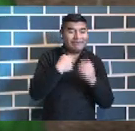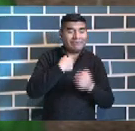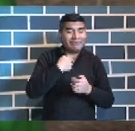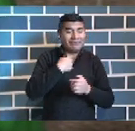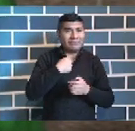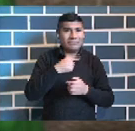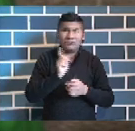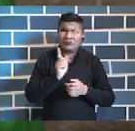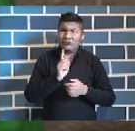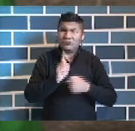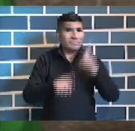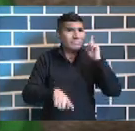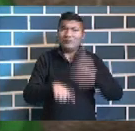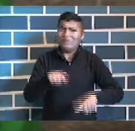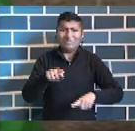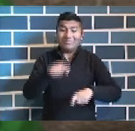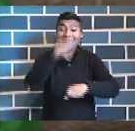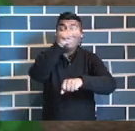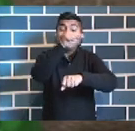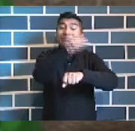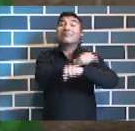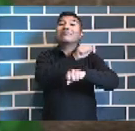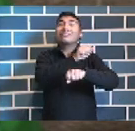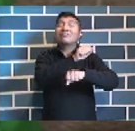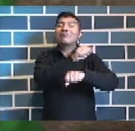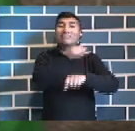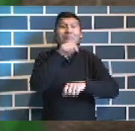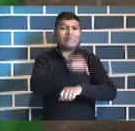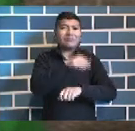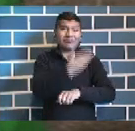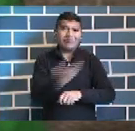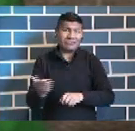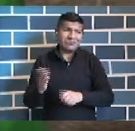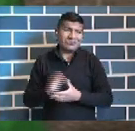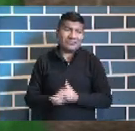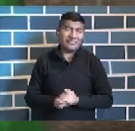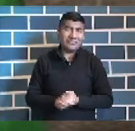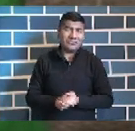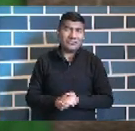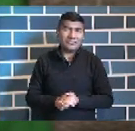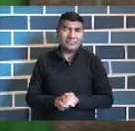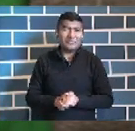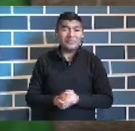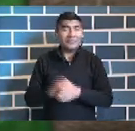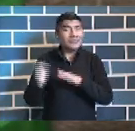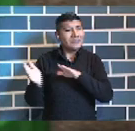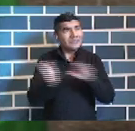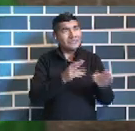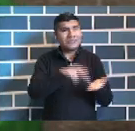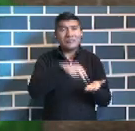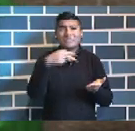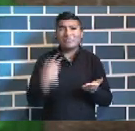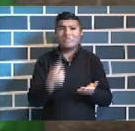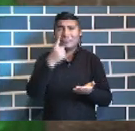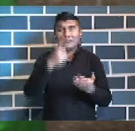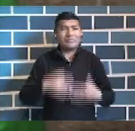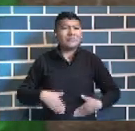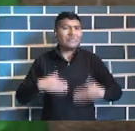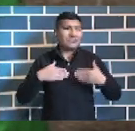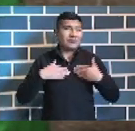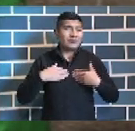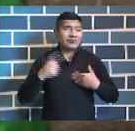No podemos hacernos esclavo de estas cosas, menos caer en una vida de